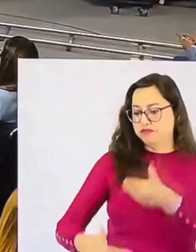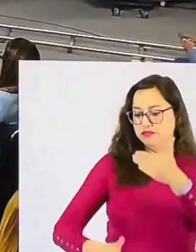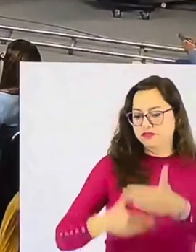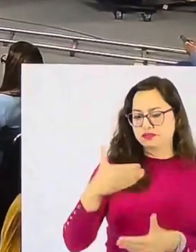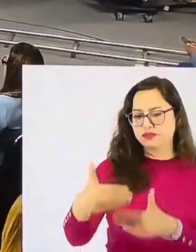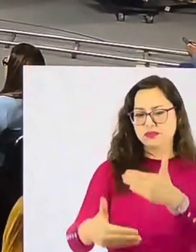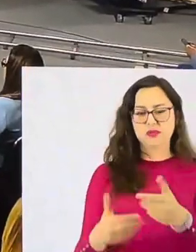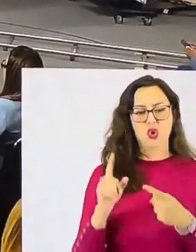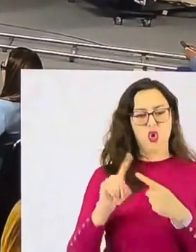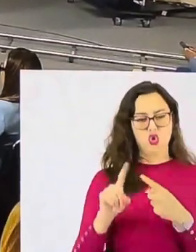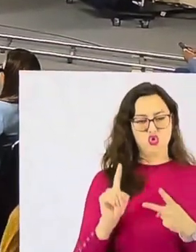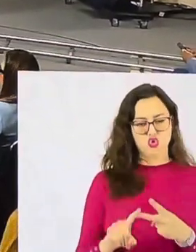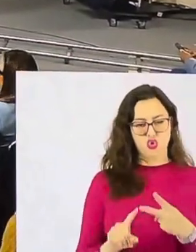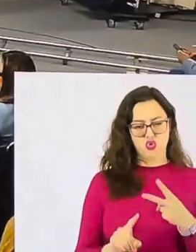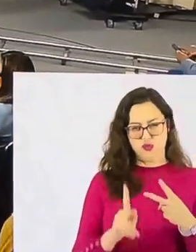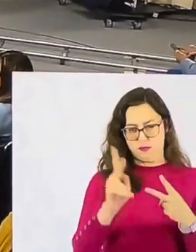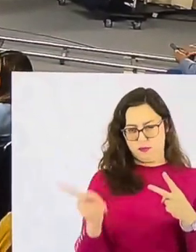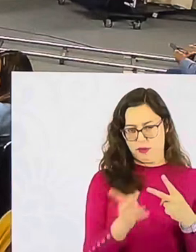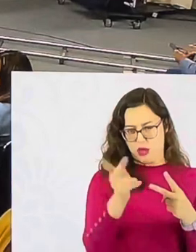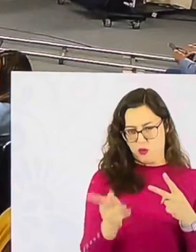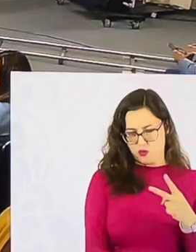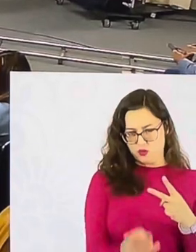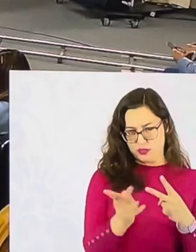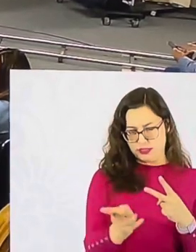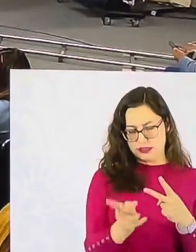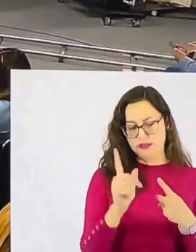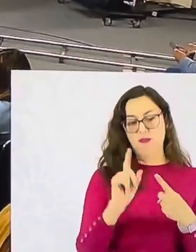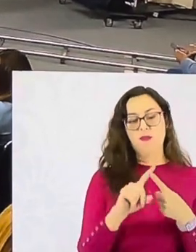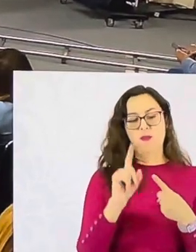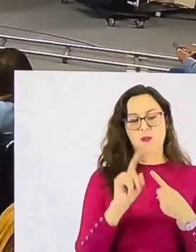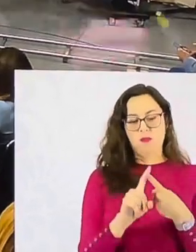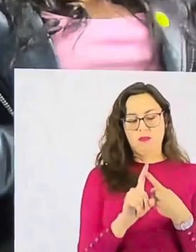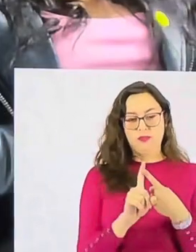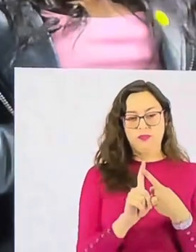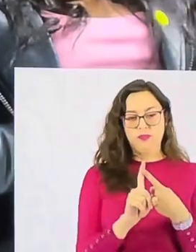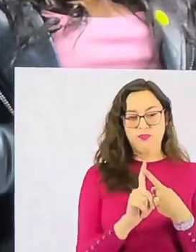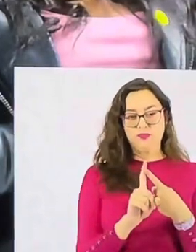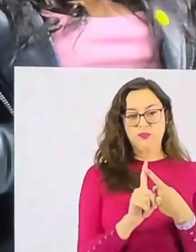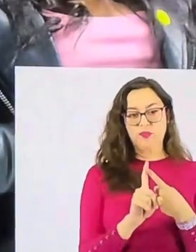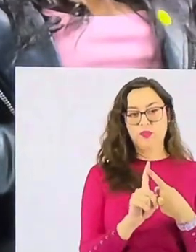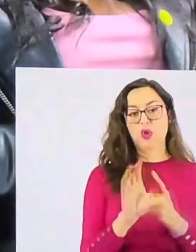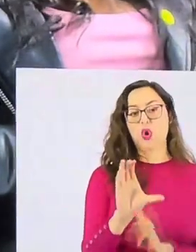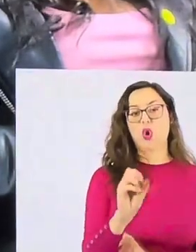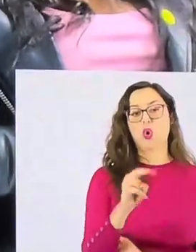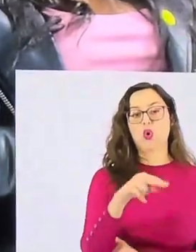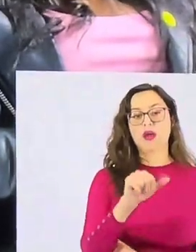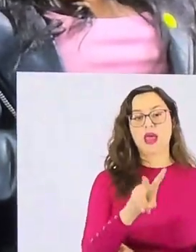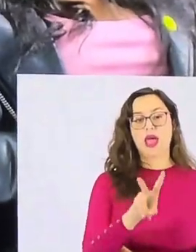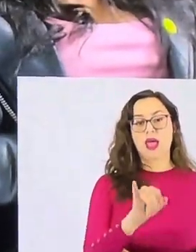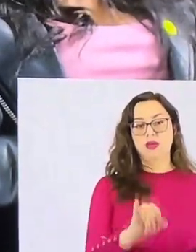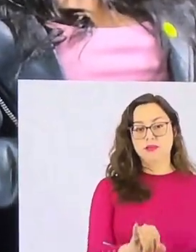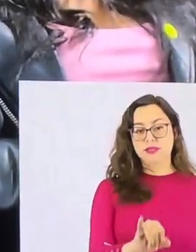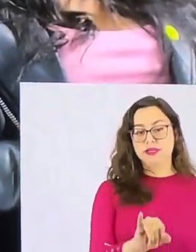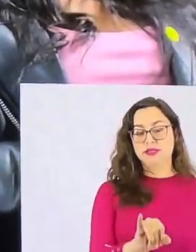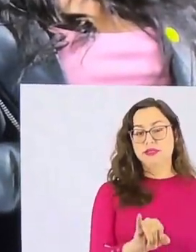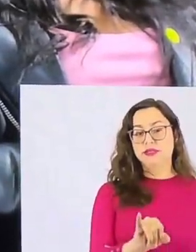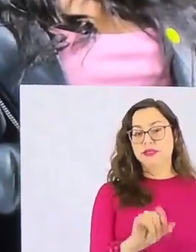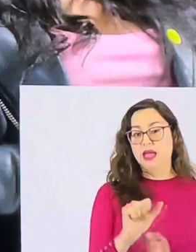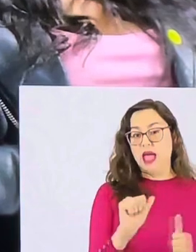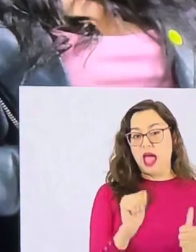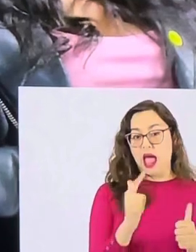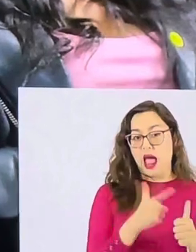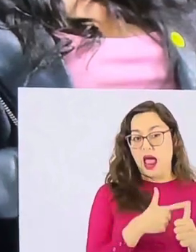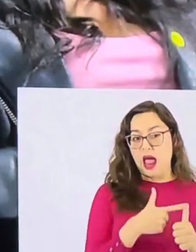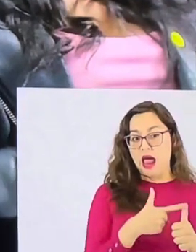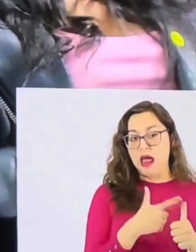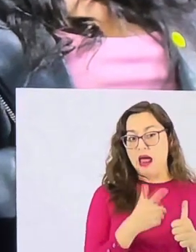cosas puntuales. El primero, si están, en el caso de la CONAVI, priorizando algunos estados